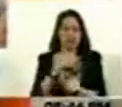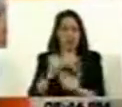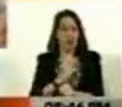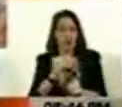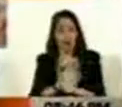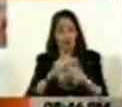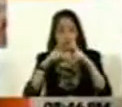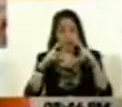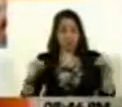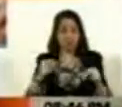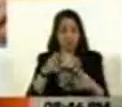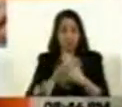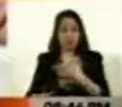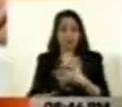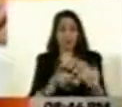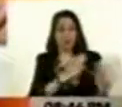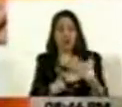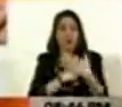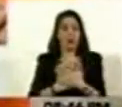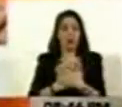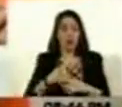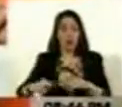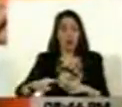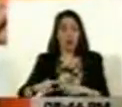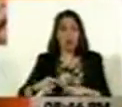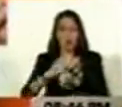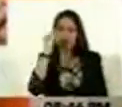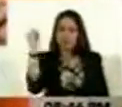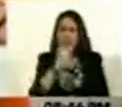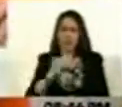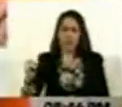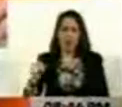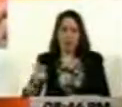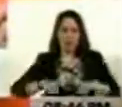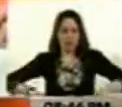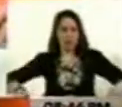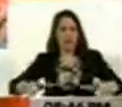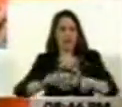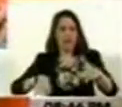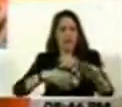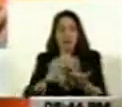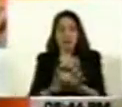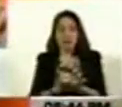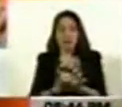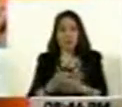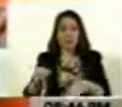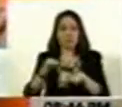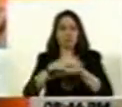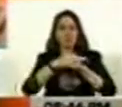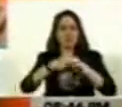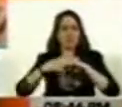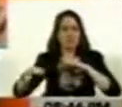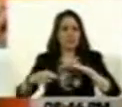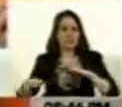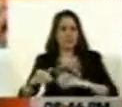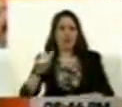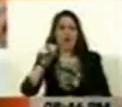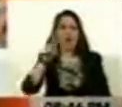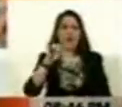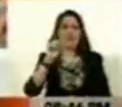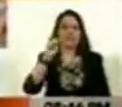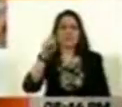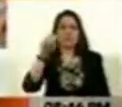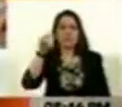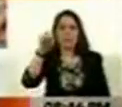es desde la zona de Zamora hasta la zona del municipio de Arismendi, donde mayormente